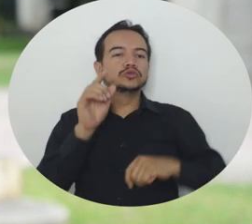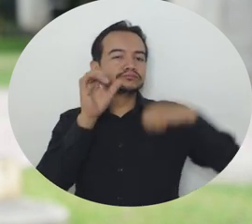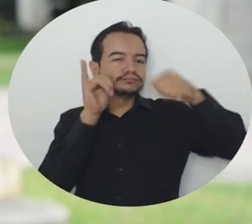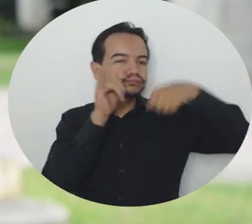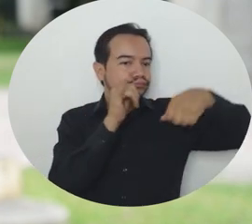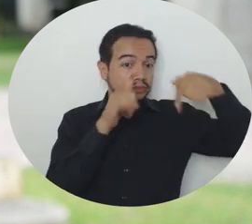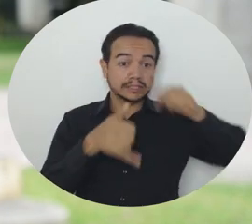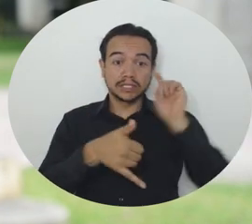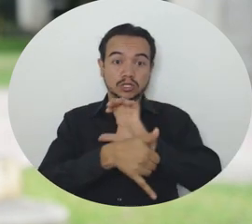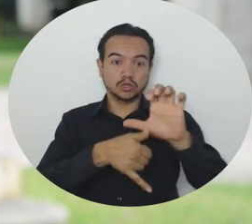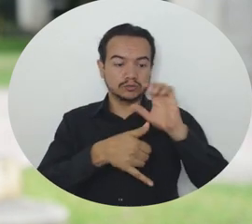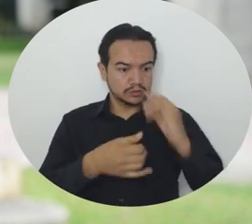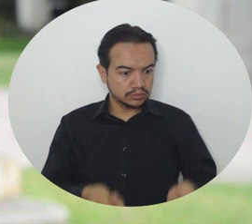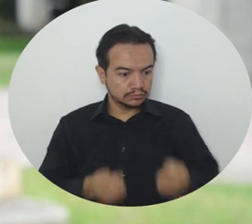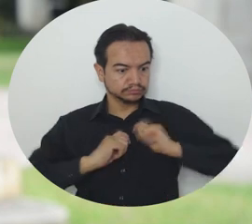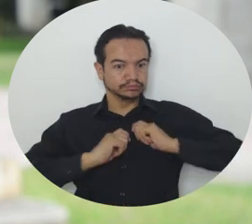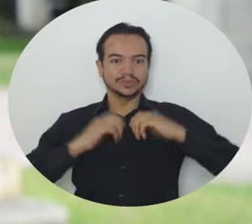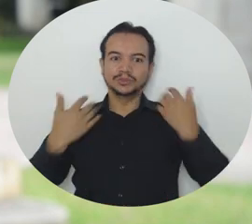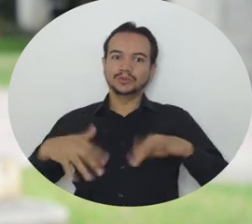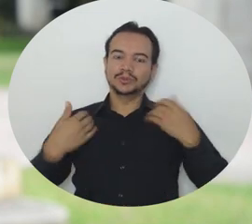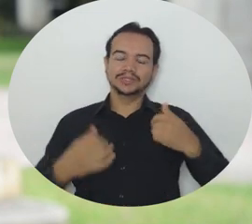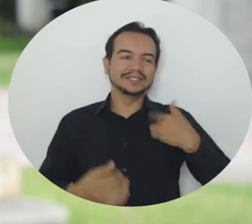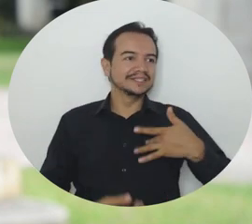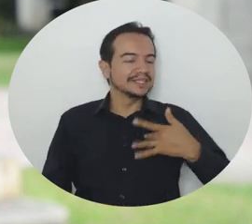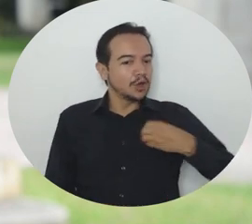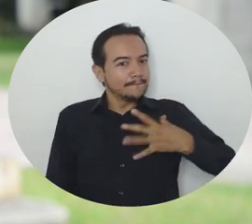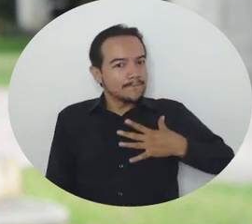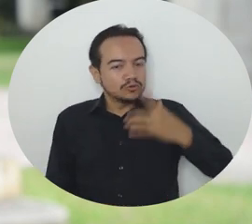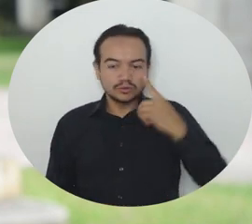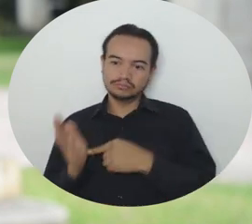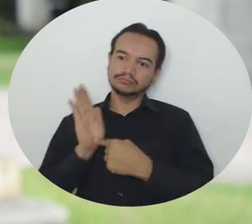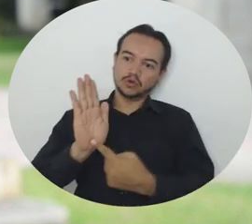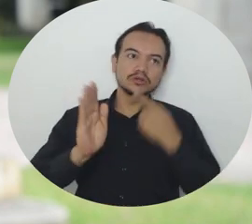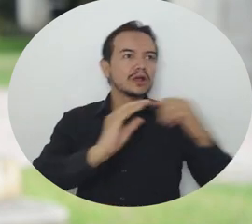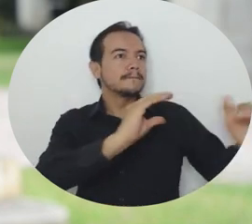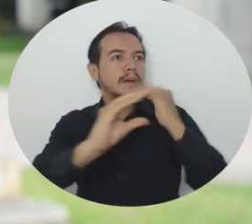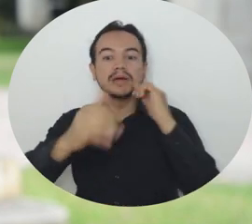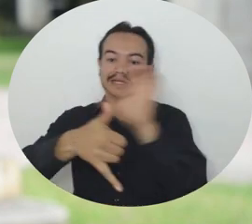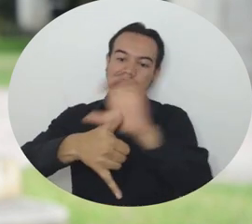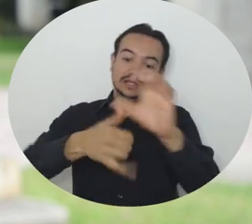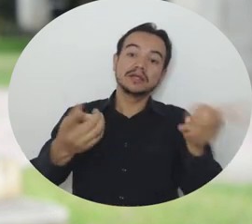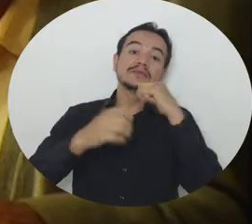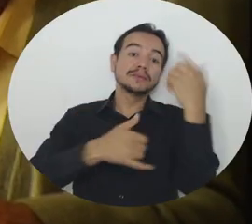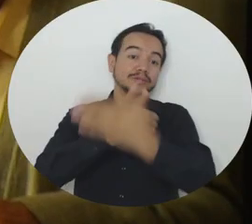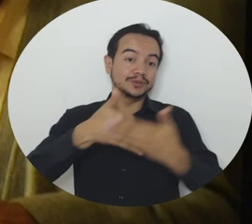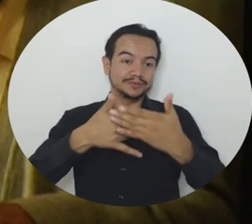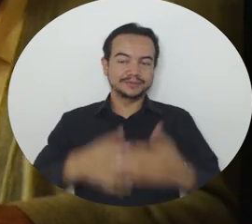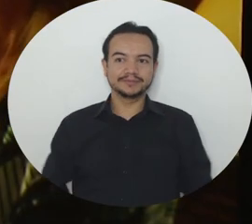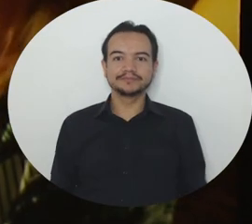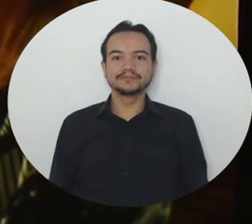es la oportunidad de tener una voz sobre los contenidos que llegan también de la región Caribe y de Colombia.